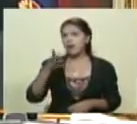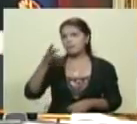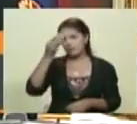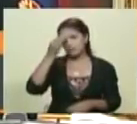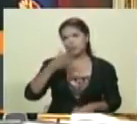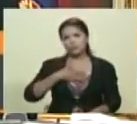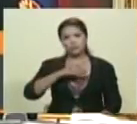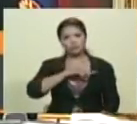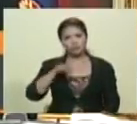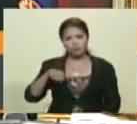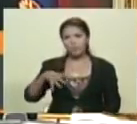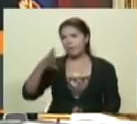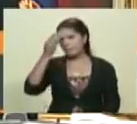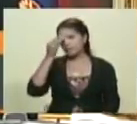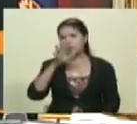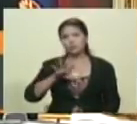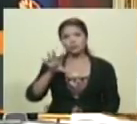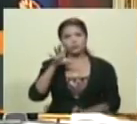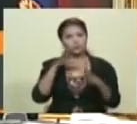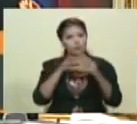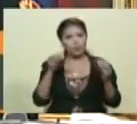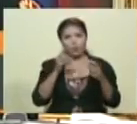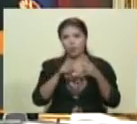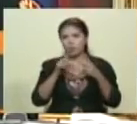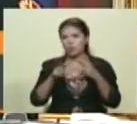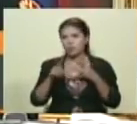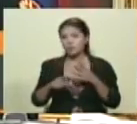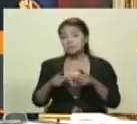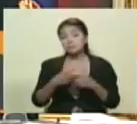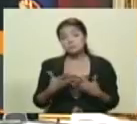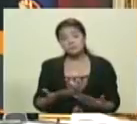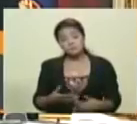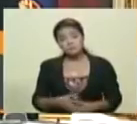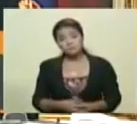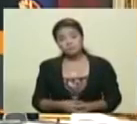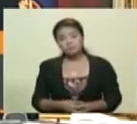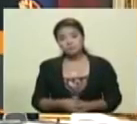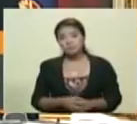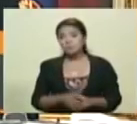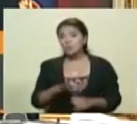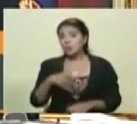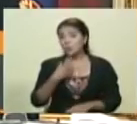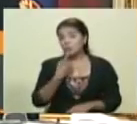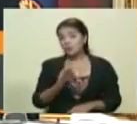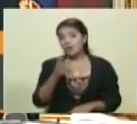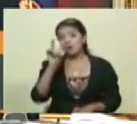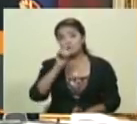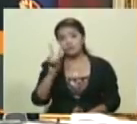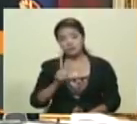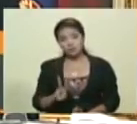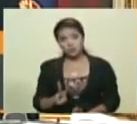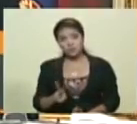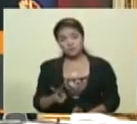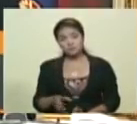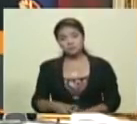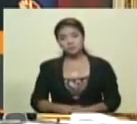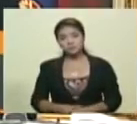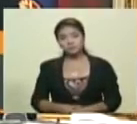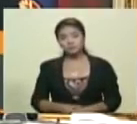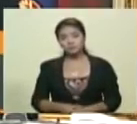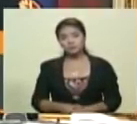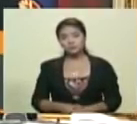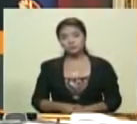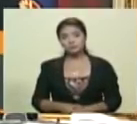nosotros toda la parte de la logística. Así que ya pudiera decirte que Venezuela, de